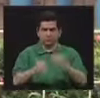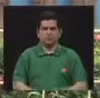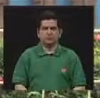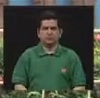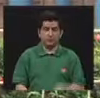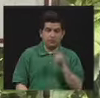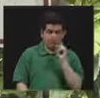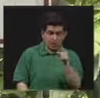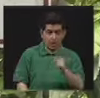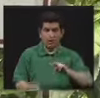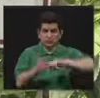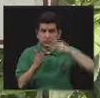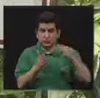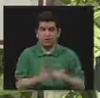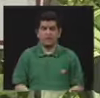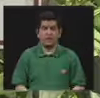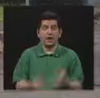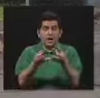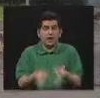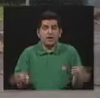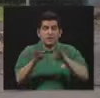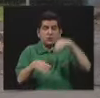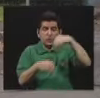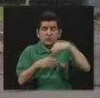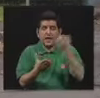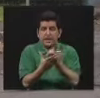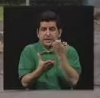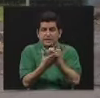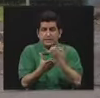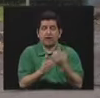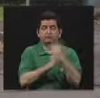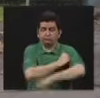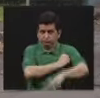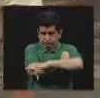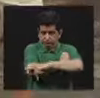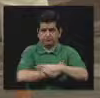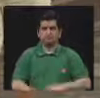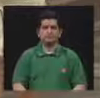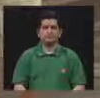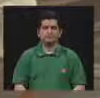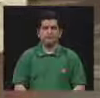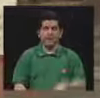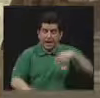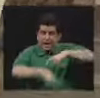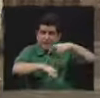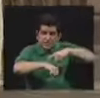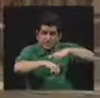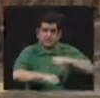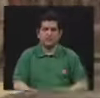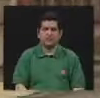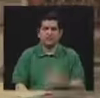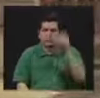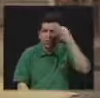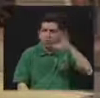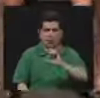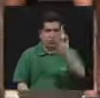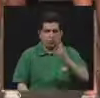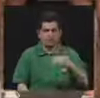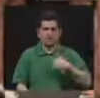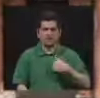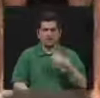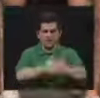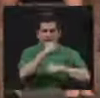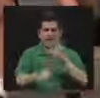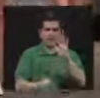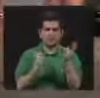el cual ha llegado a convertirse en una fuente importante de ingresos económicos para el país. En este momento, se supone que Costa Rica recibe al